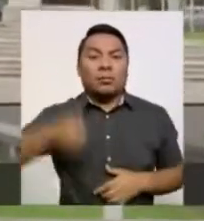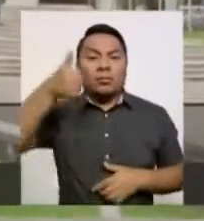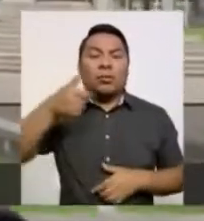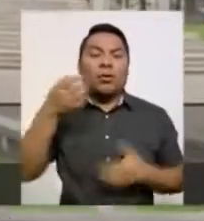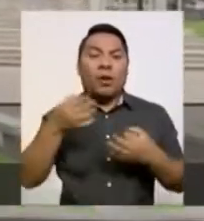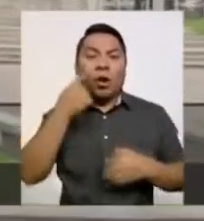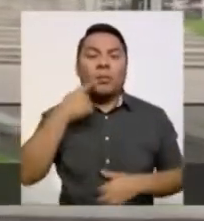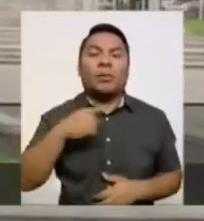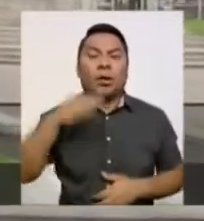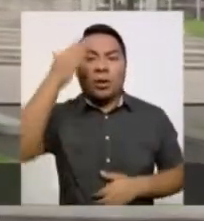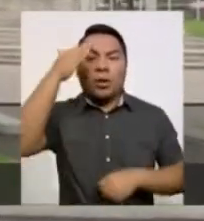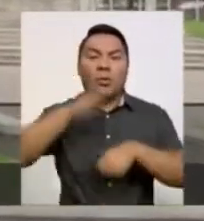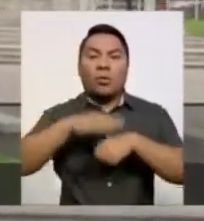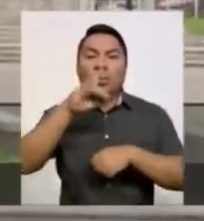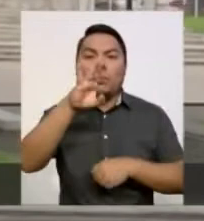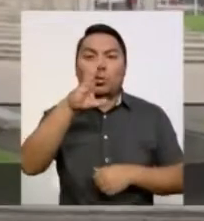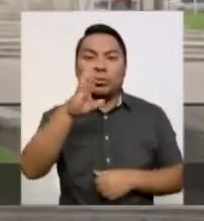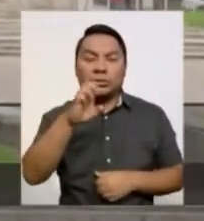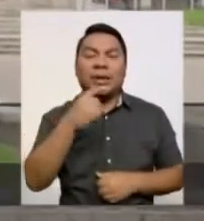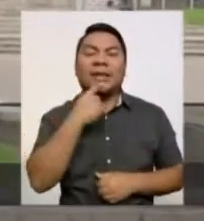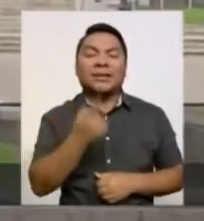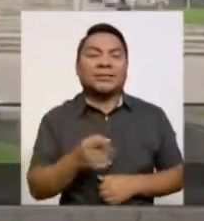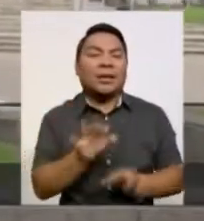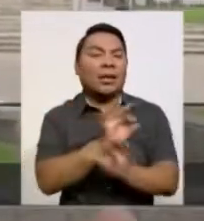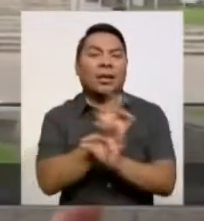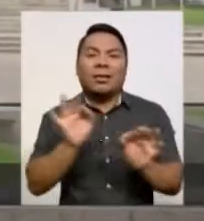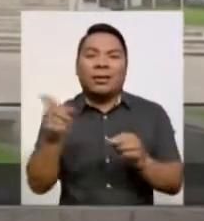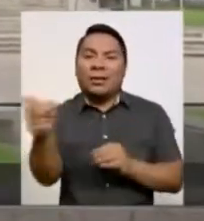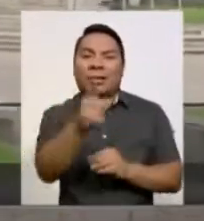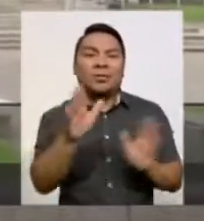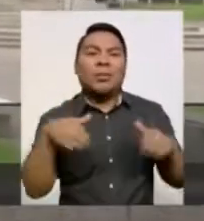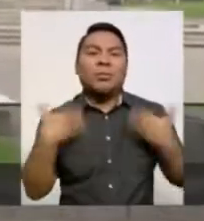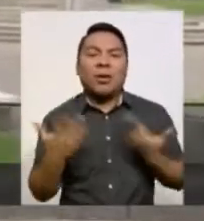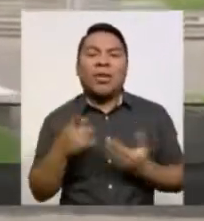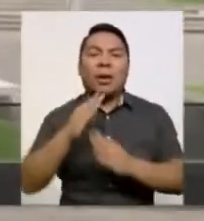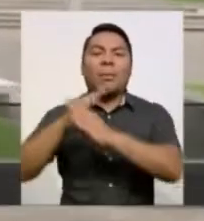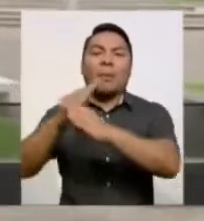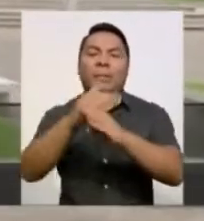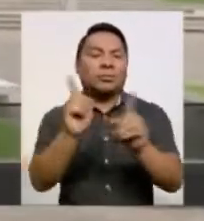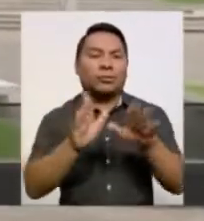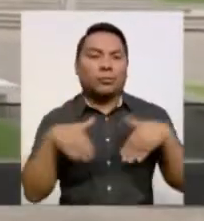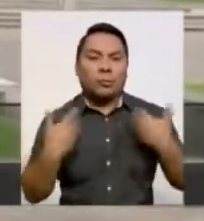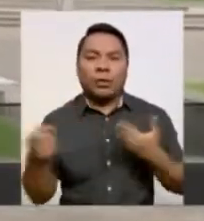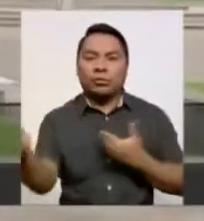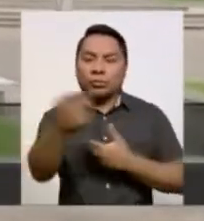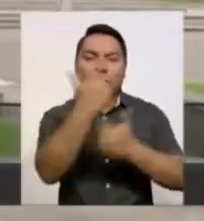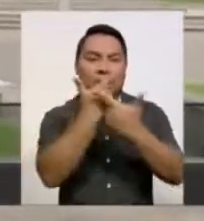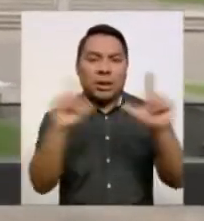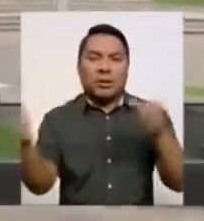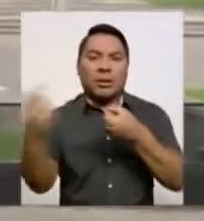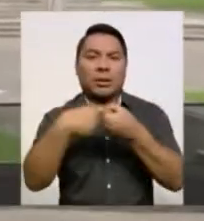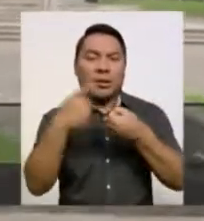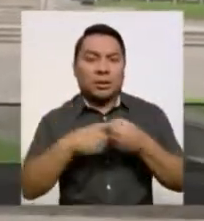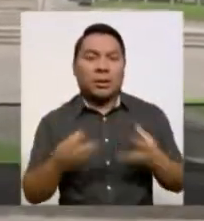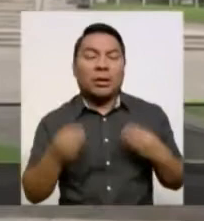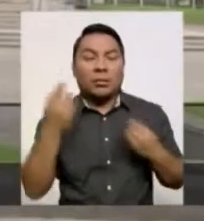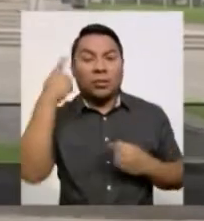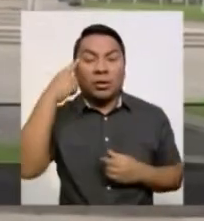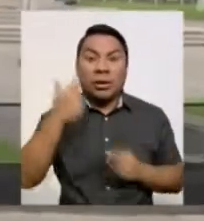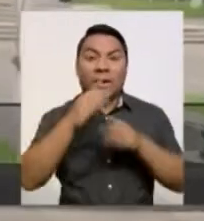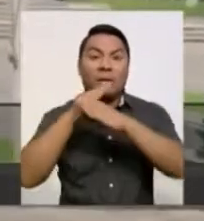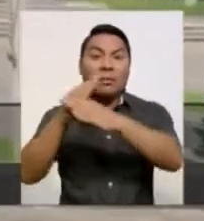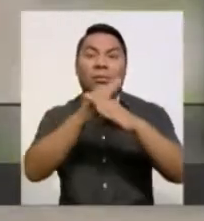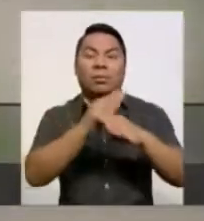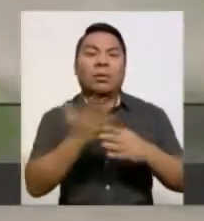oficialista Carlos Bruce aseguró que nadie puede negarle el derecho de participar. Al hacerlo, se estaría violando el principio de presunción